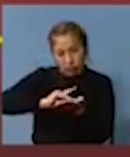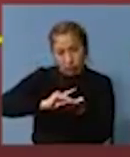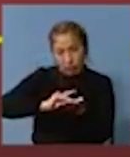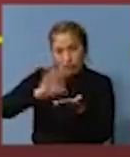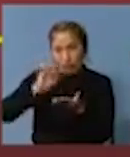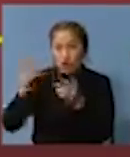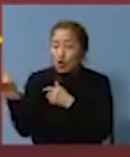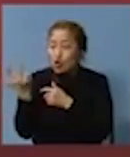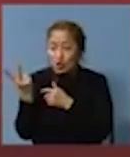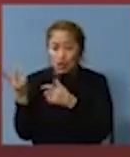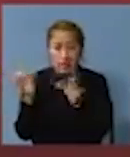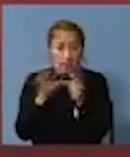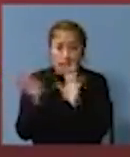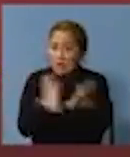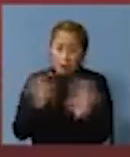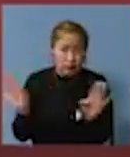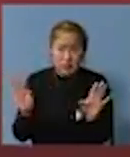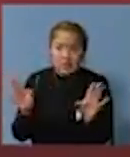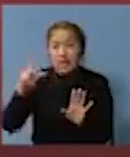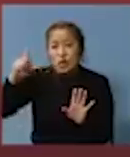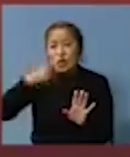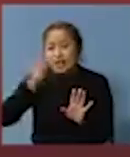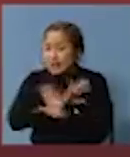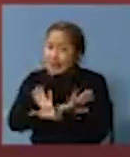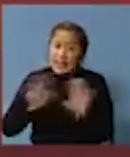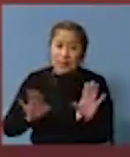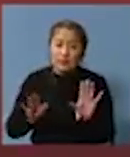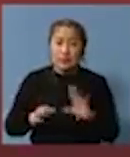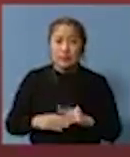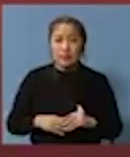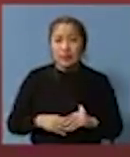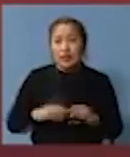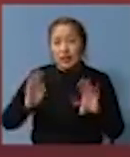El tema diputados, ya lo hablé con ella, lo hablo con Casa y hablo. Nadie más lo opina.